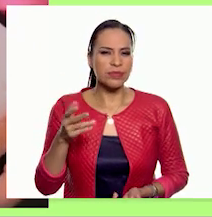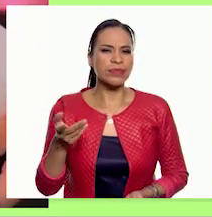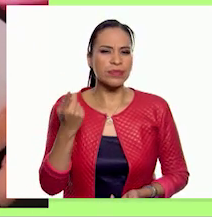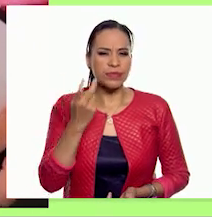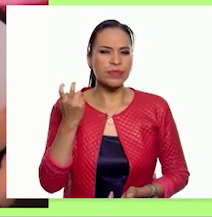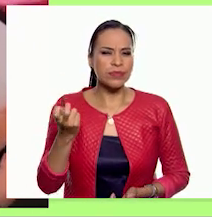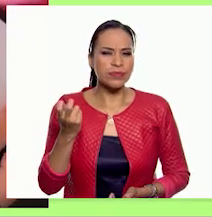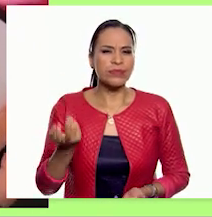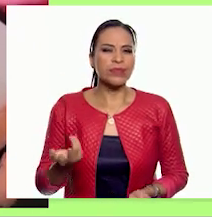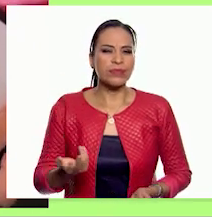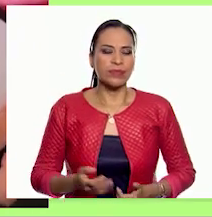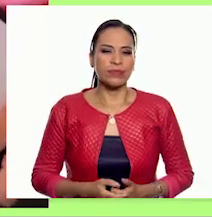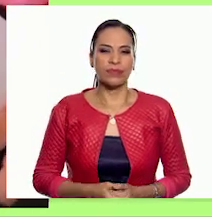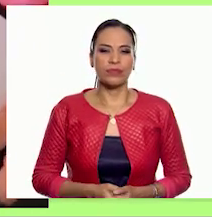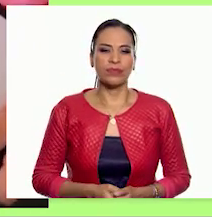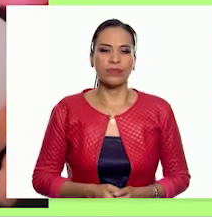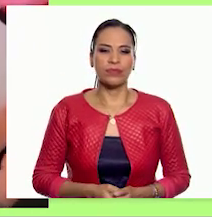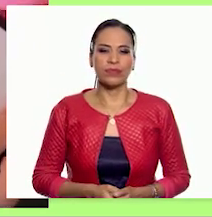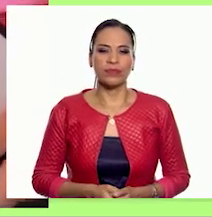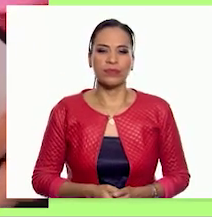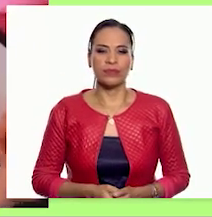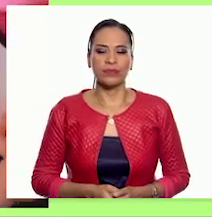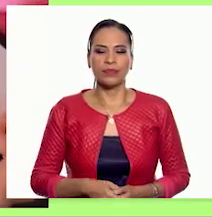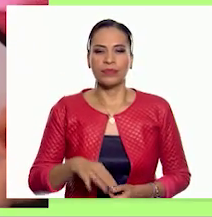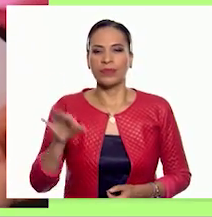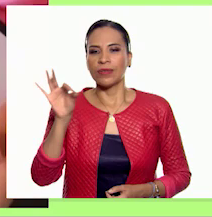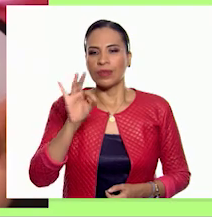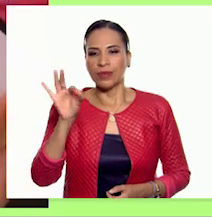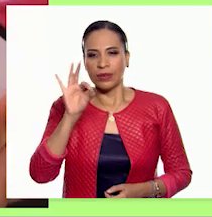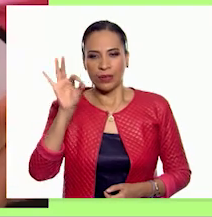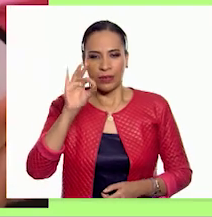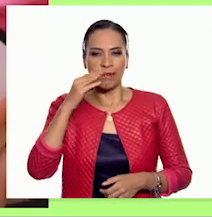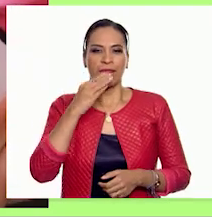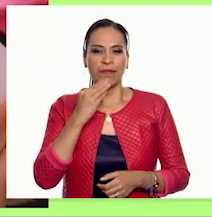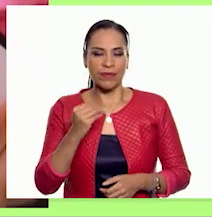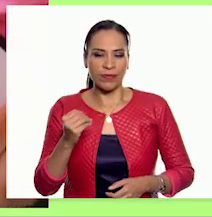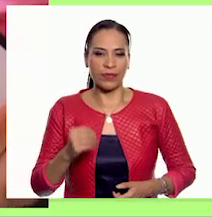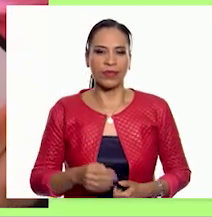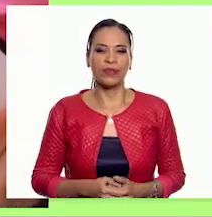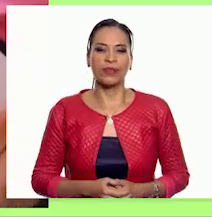¿Qué es eso? Una abeja. ¿Una abeja?